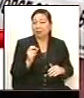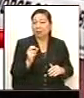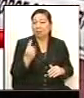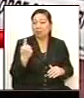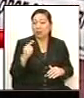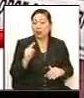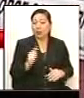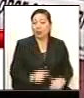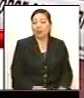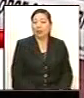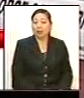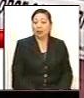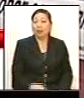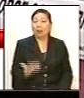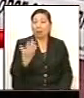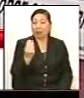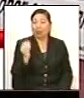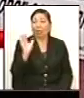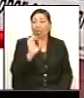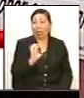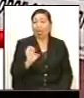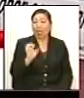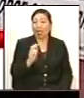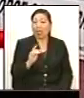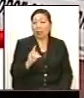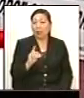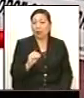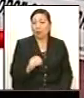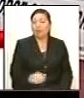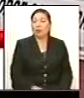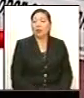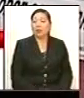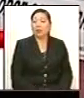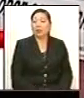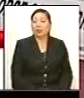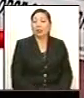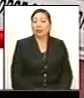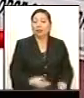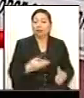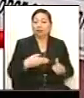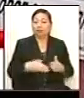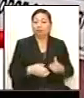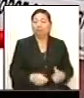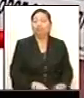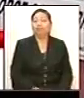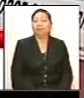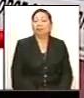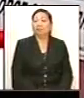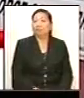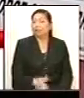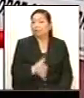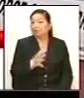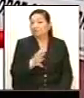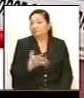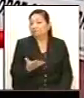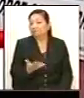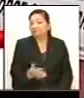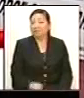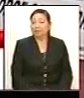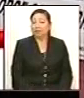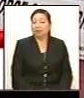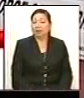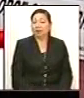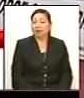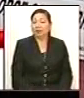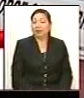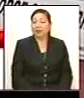10.000, 20.000 millones de euros, ¿no?, en ese tiempo. Entonces, es un túnel transandino, no sé, de repente estamos trabajando de una